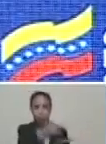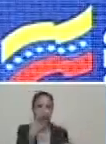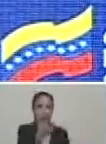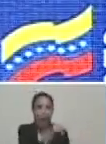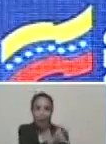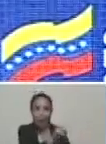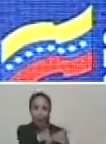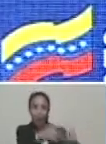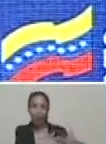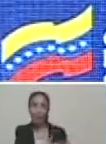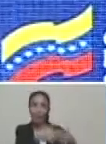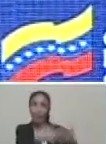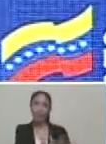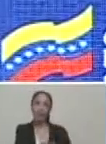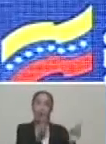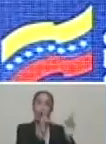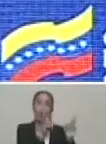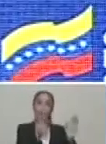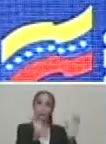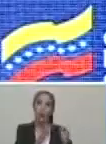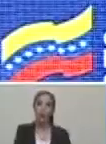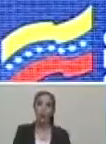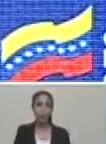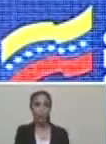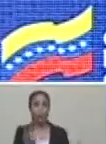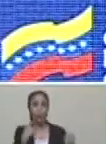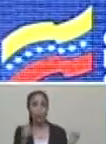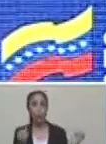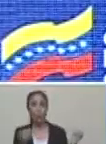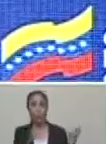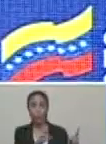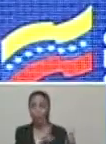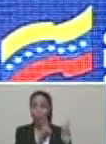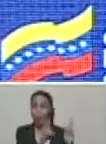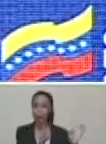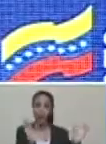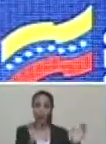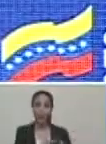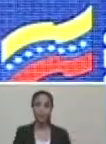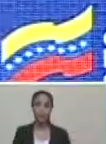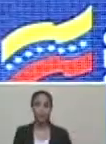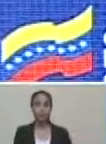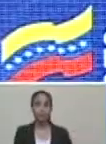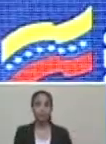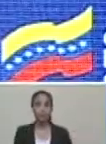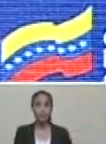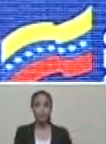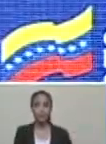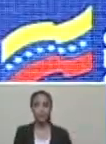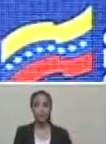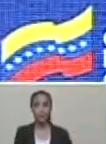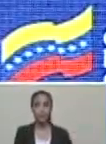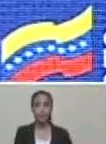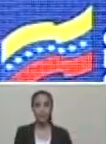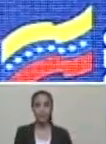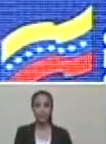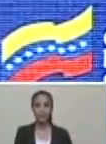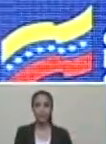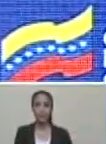ojalá algún día un rayo de luz de nuestro Señor Jesucristo llegara a la mente de algún